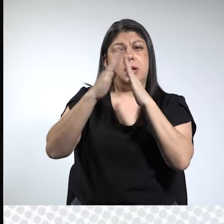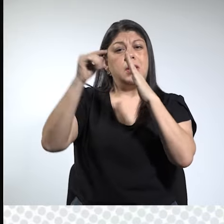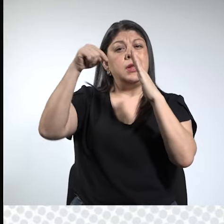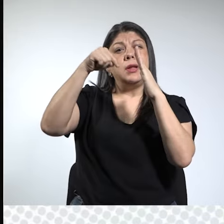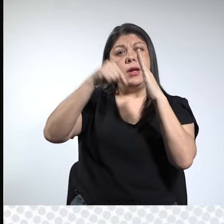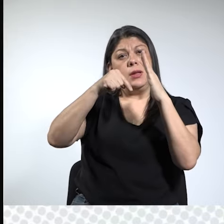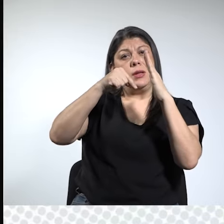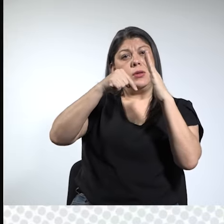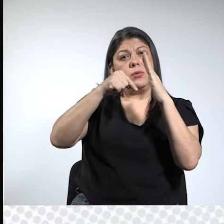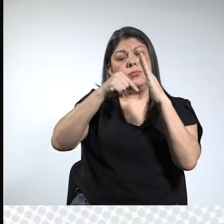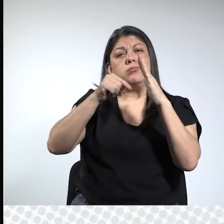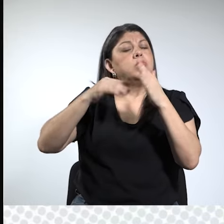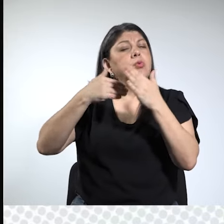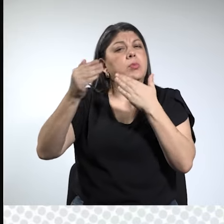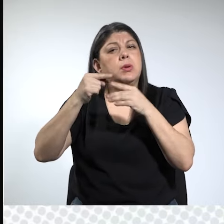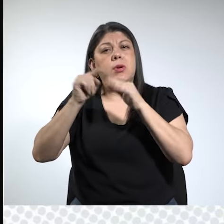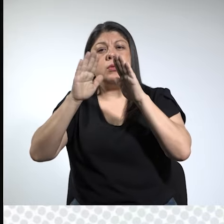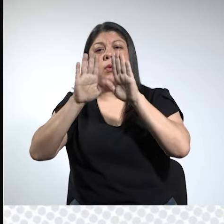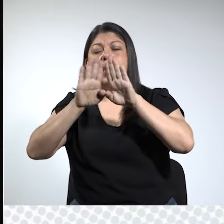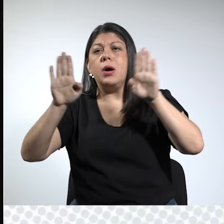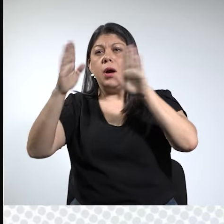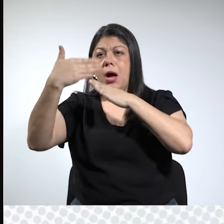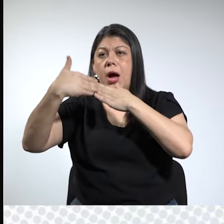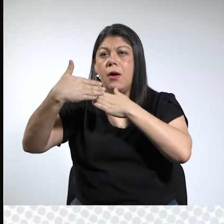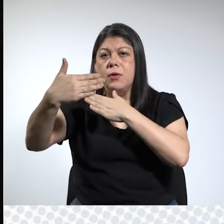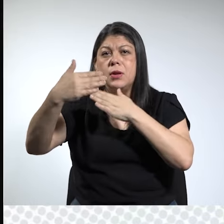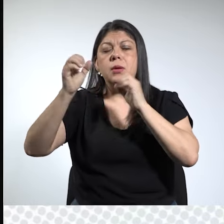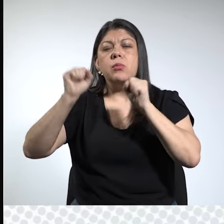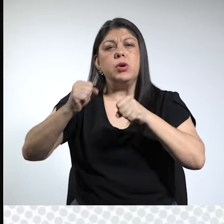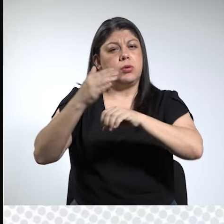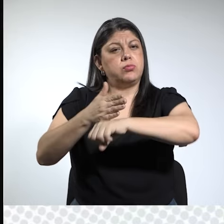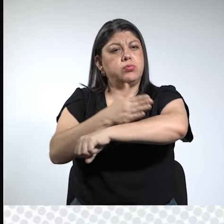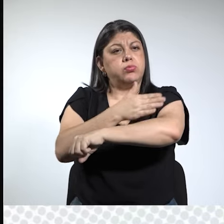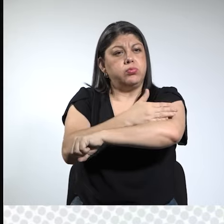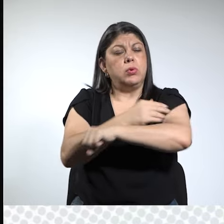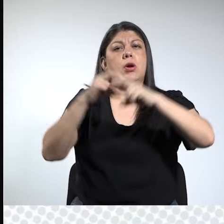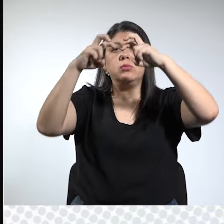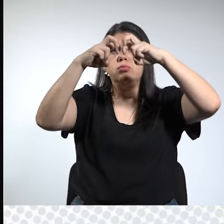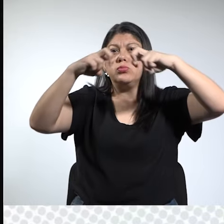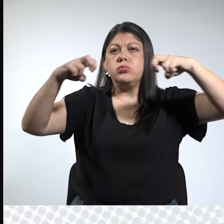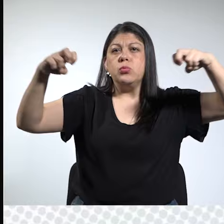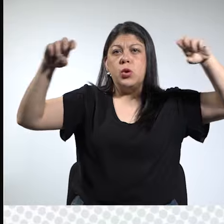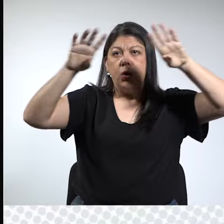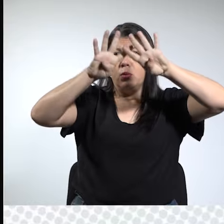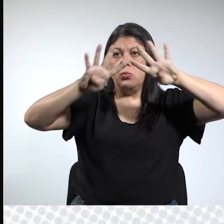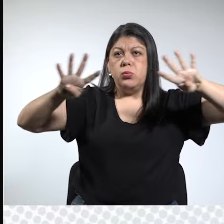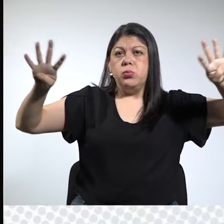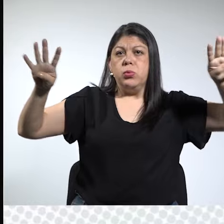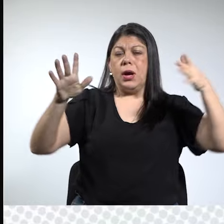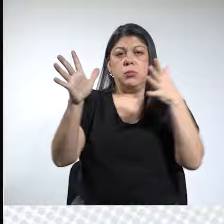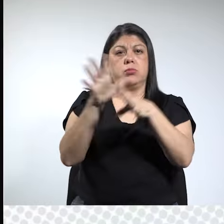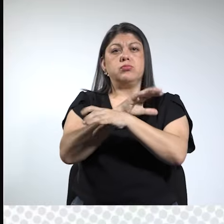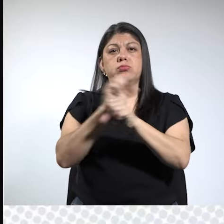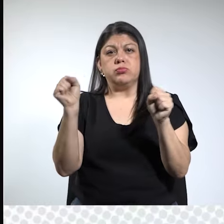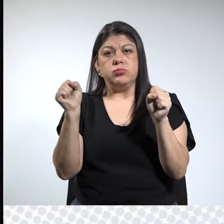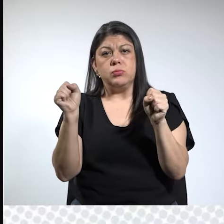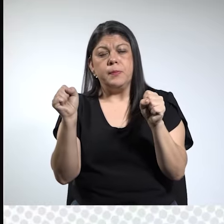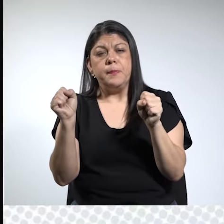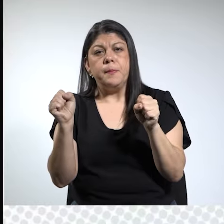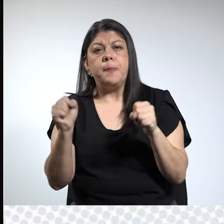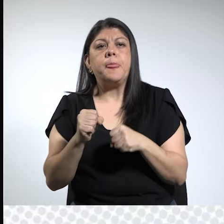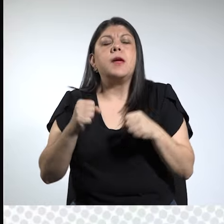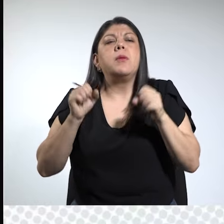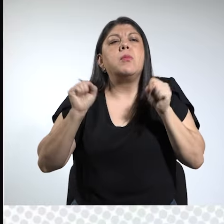pero lo que está al frente va entonado, y entonces empieza a mejorar, donde los cables eléctricos los logramos hundir, donde